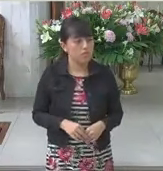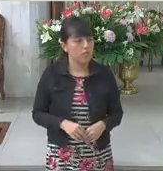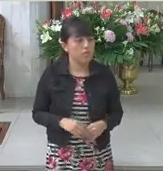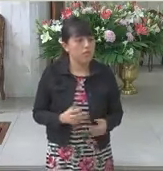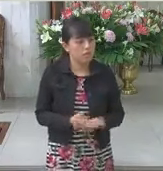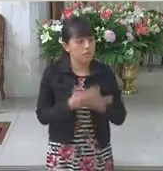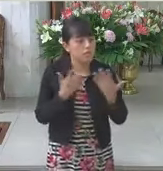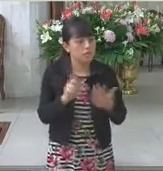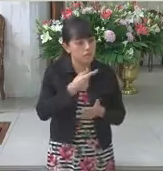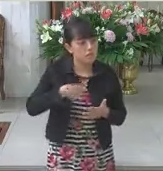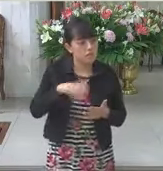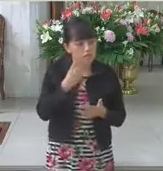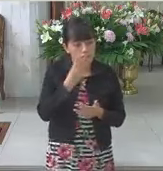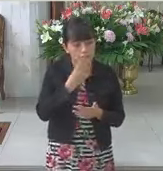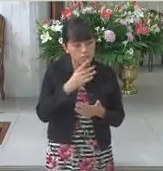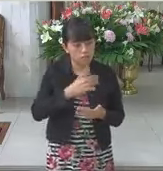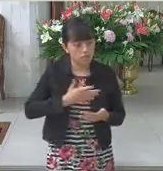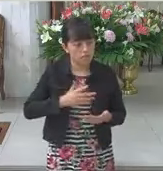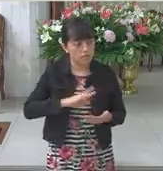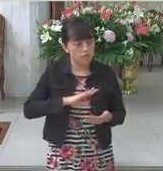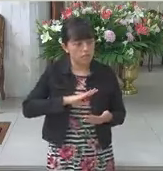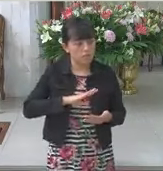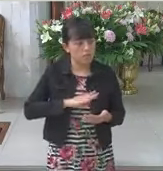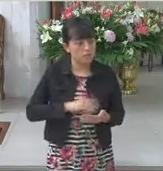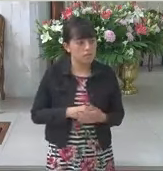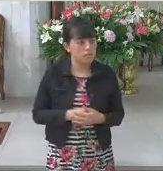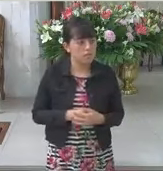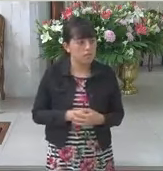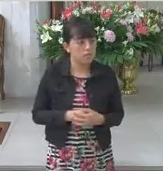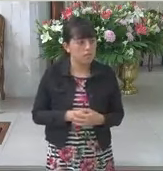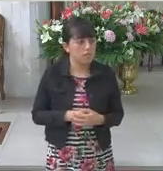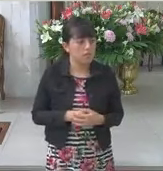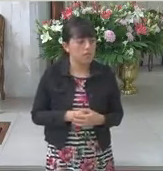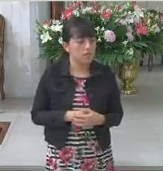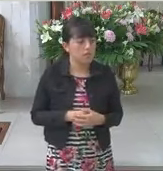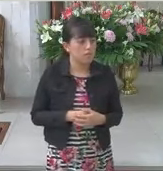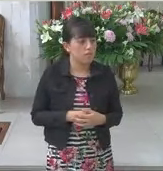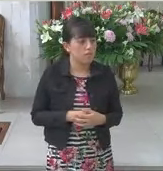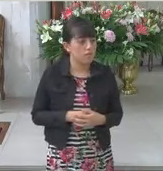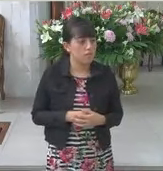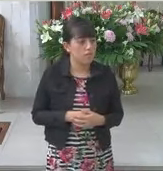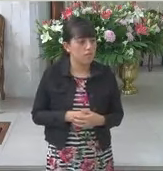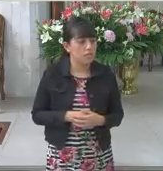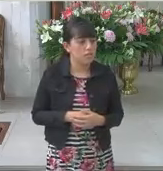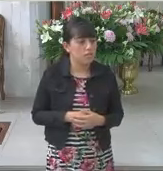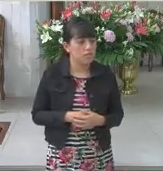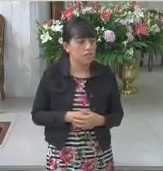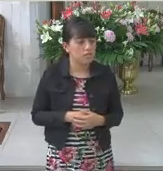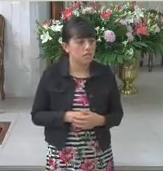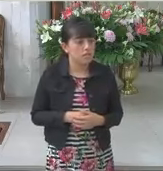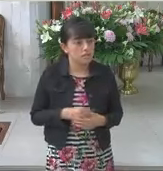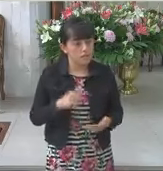antes del versículo 25 que dice lo que cuesta seguir a